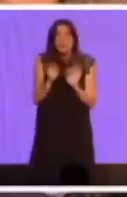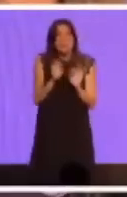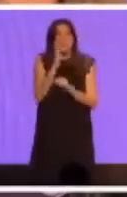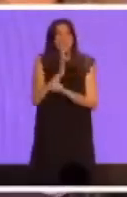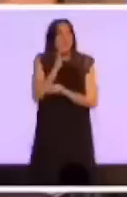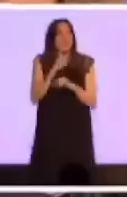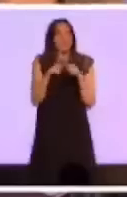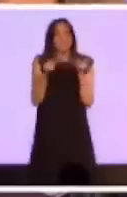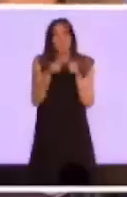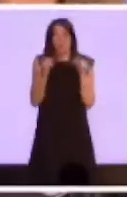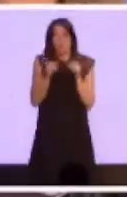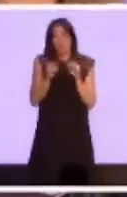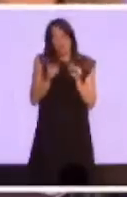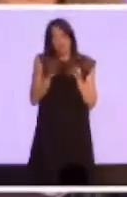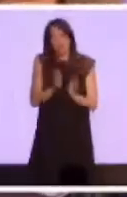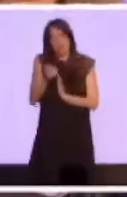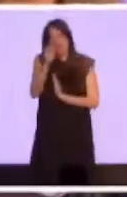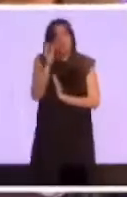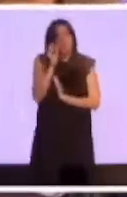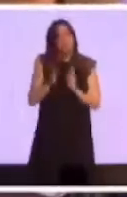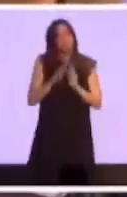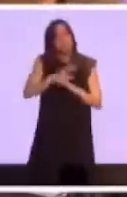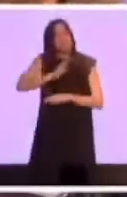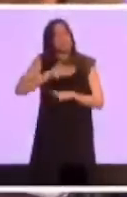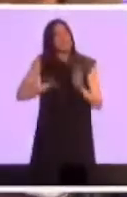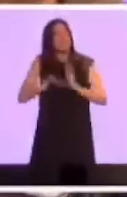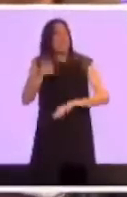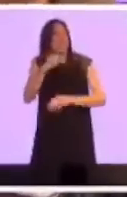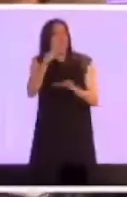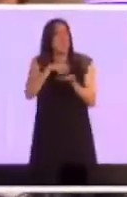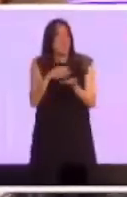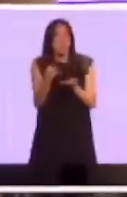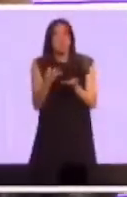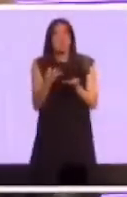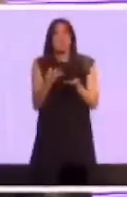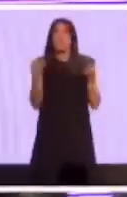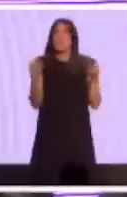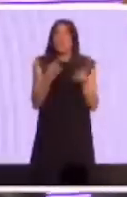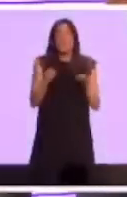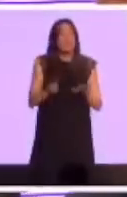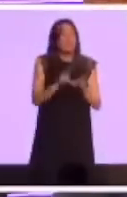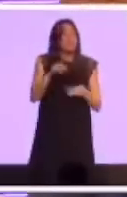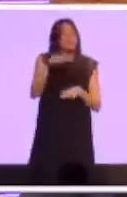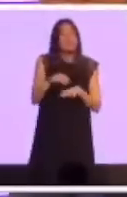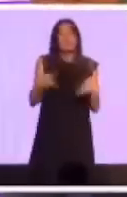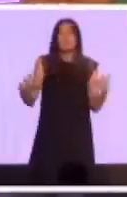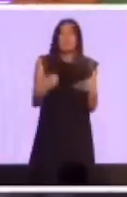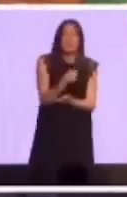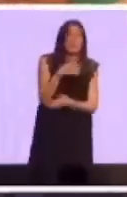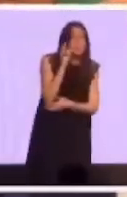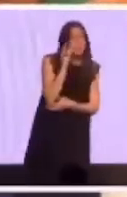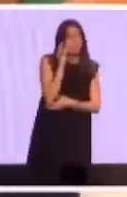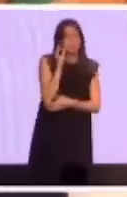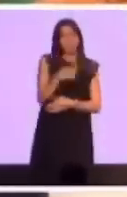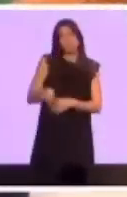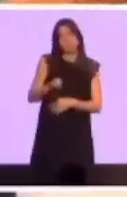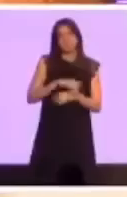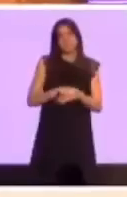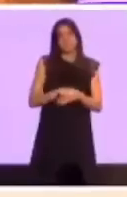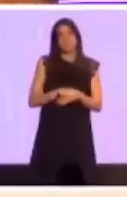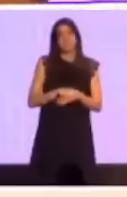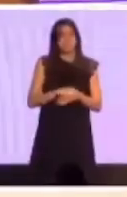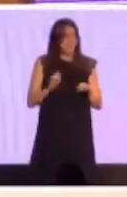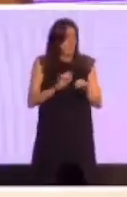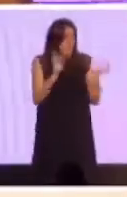bocadillo a sus hijos e hijas para que vayan al día siguiente al colegio tiene que ser el 8 de marzo de todas las mujeres Claro